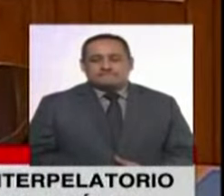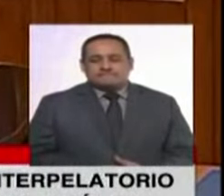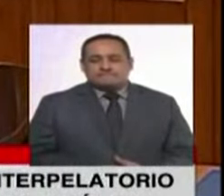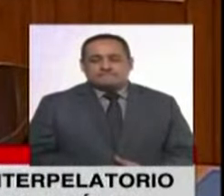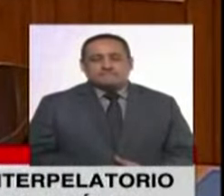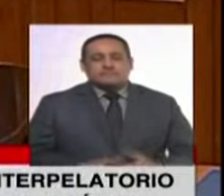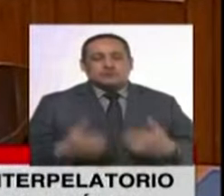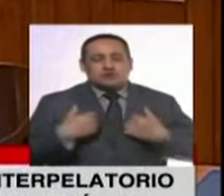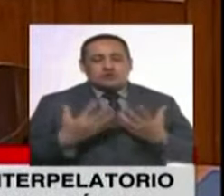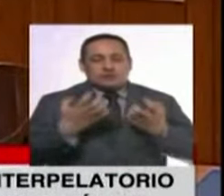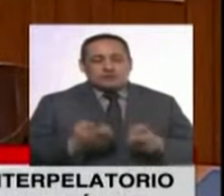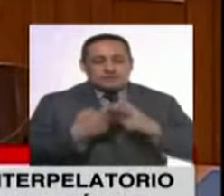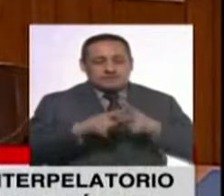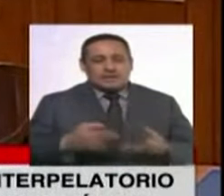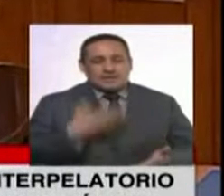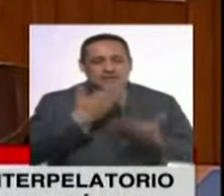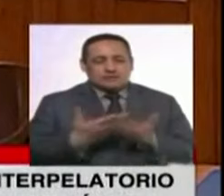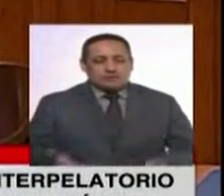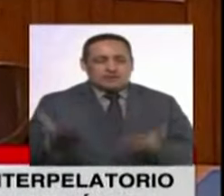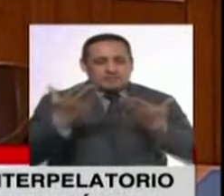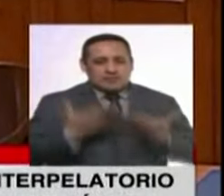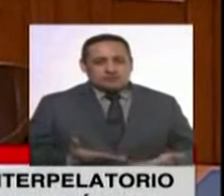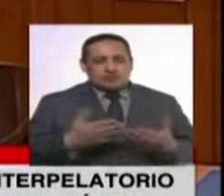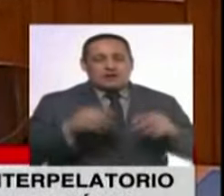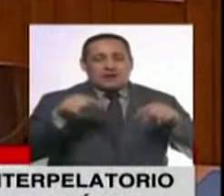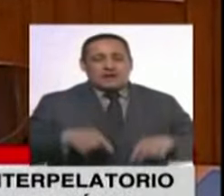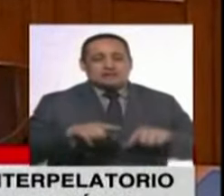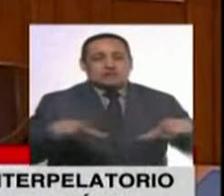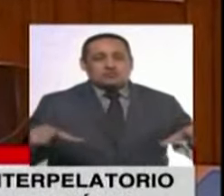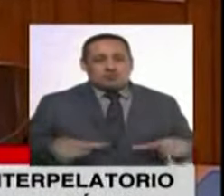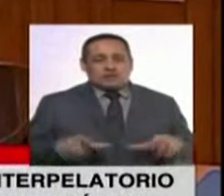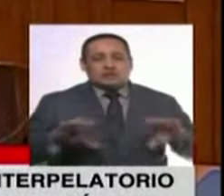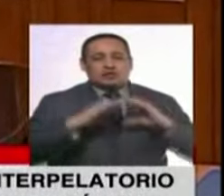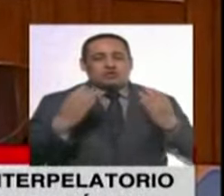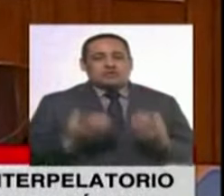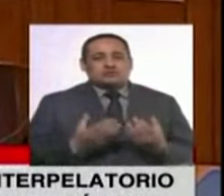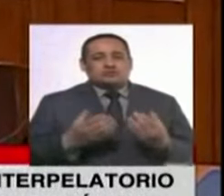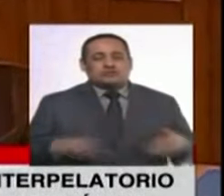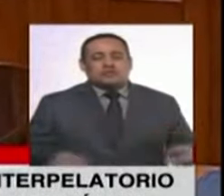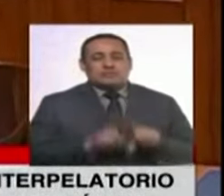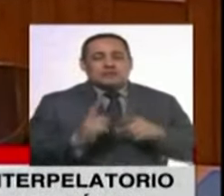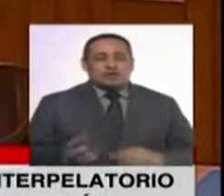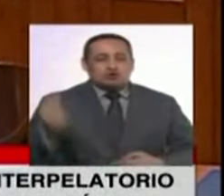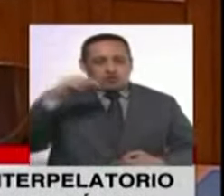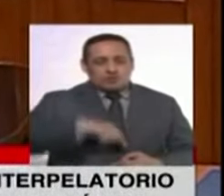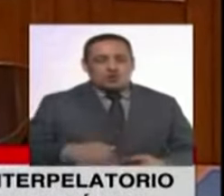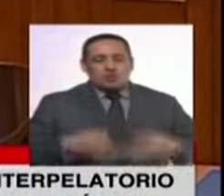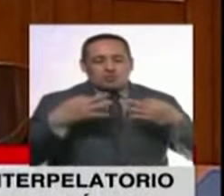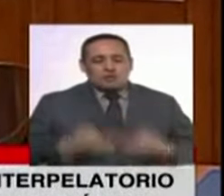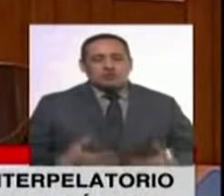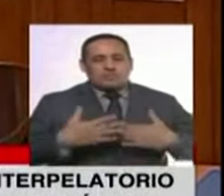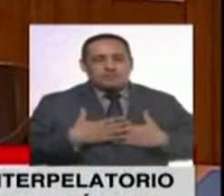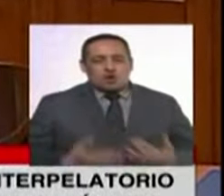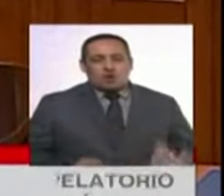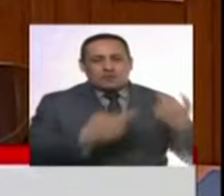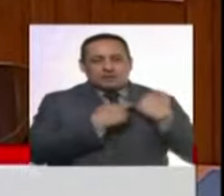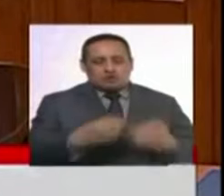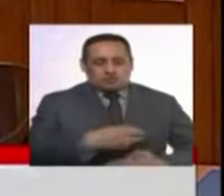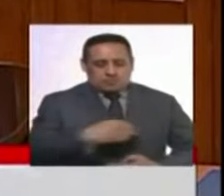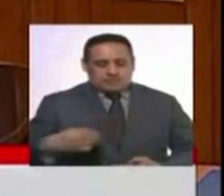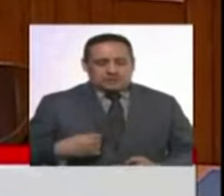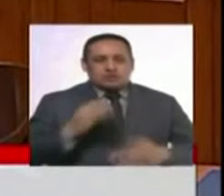quiero empezar Agradeciendo la invitación a este recinto parlamentario al que acudo cumpliendo mi obligación como ministro